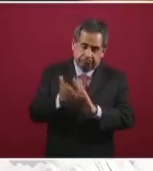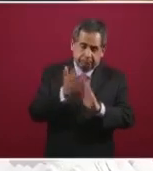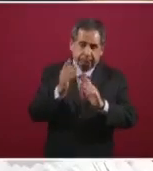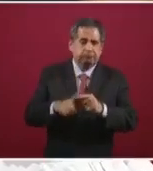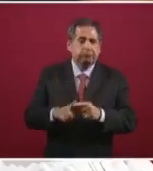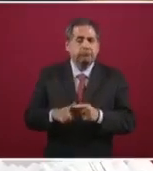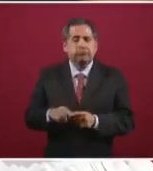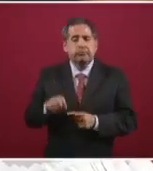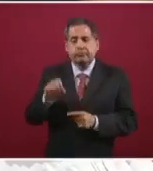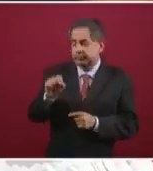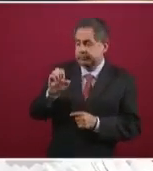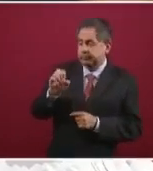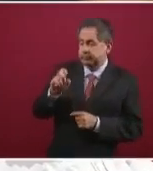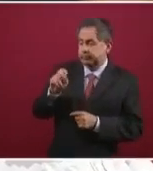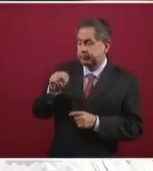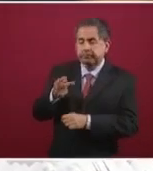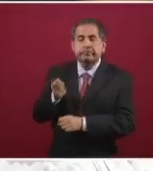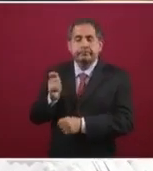Nacional es la